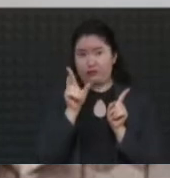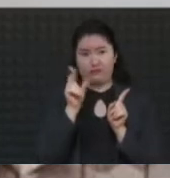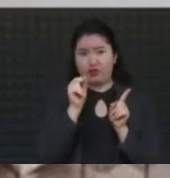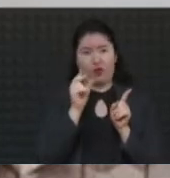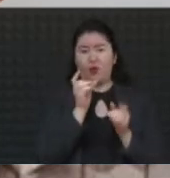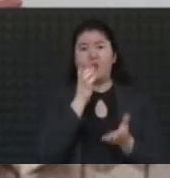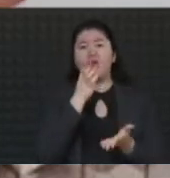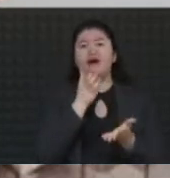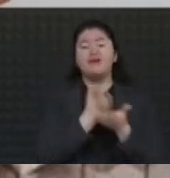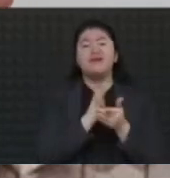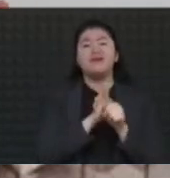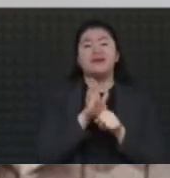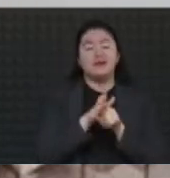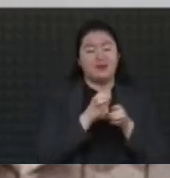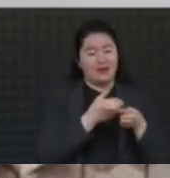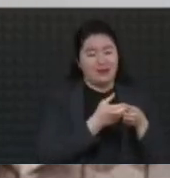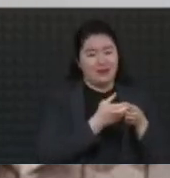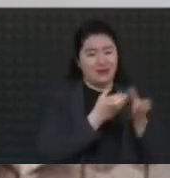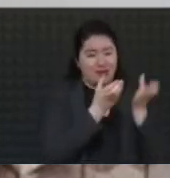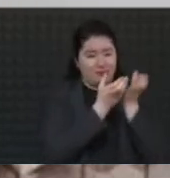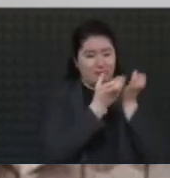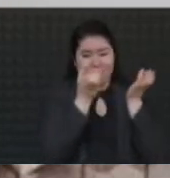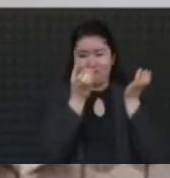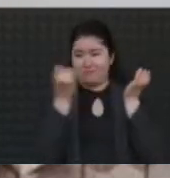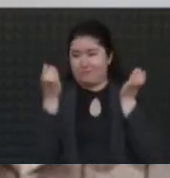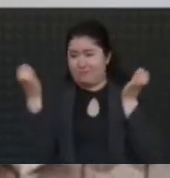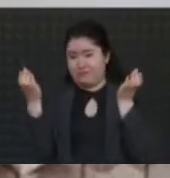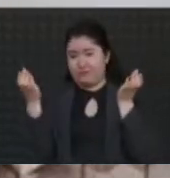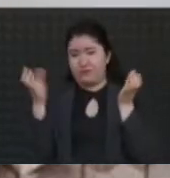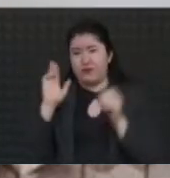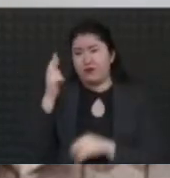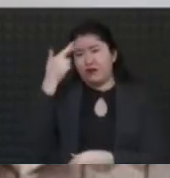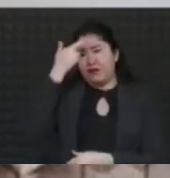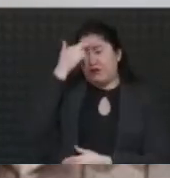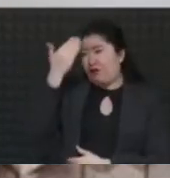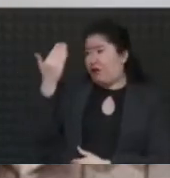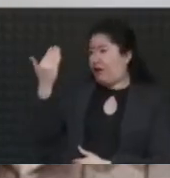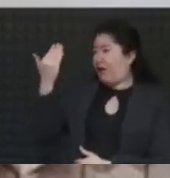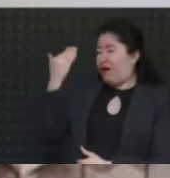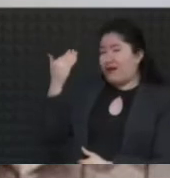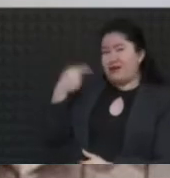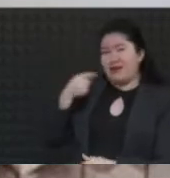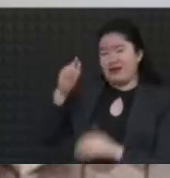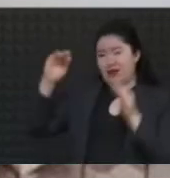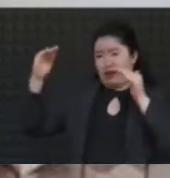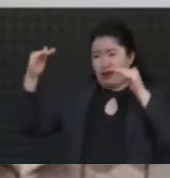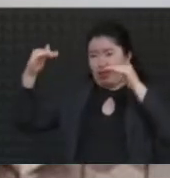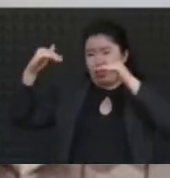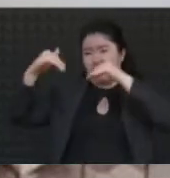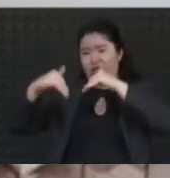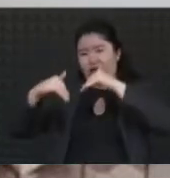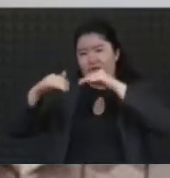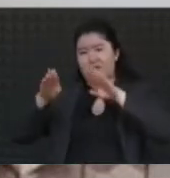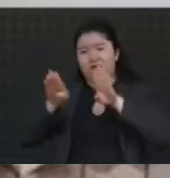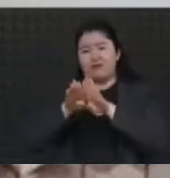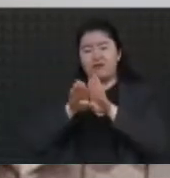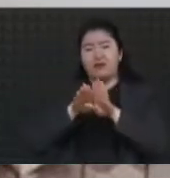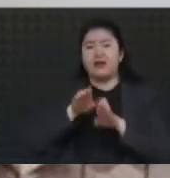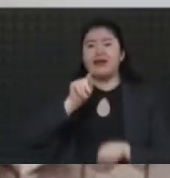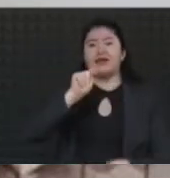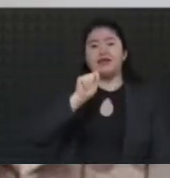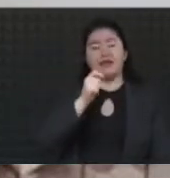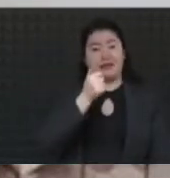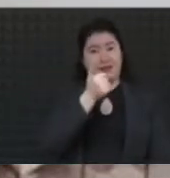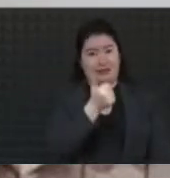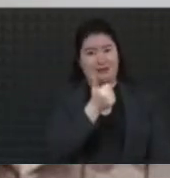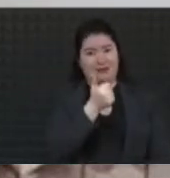traves separadas. Si recuerdan, en la configuración del tramo que se colapsó, hay una trave que se llama la T6, que